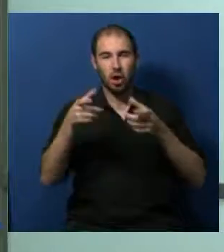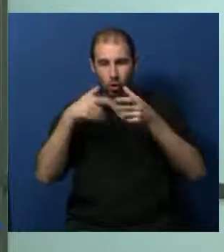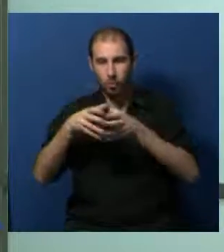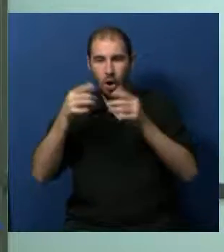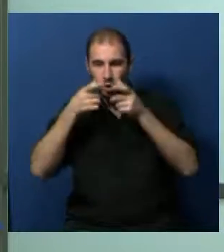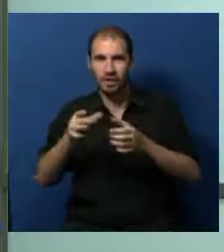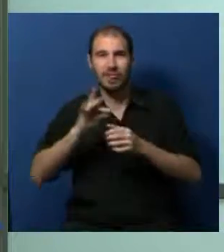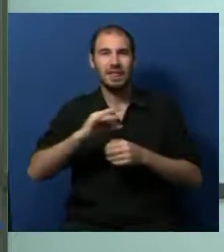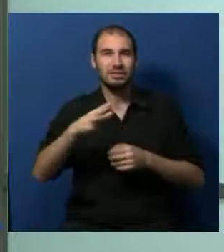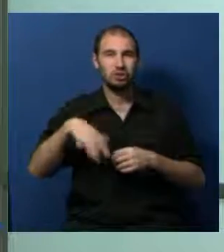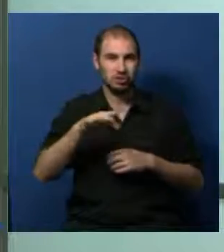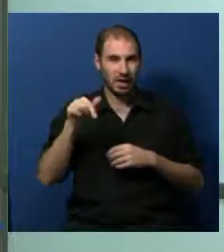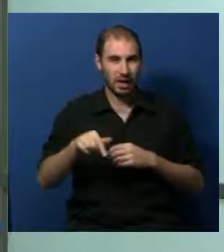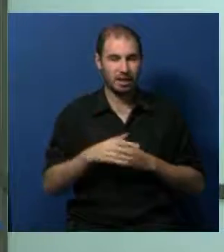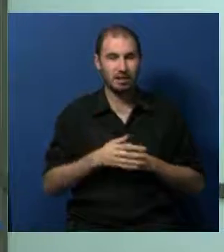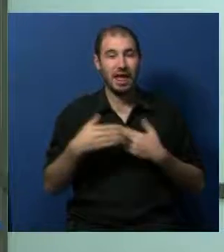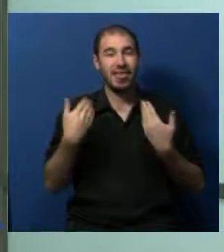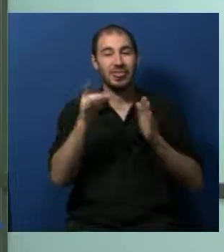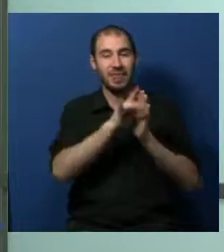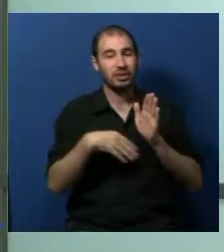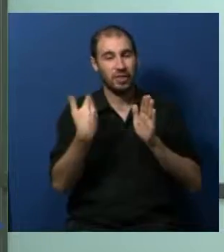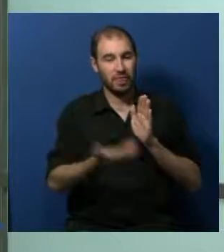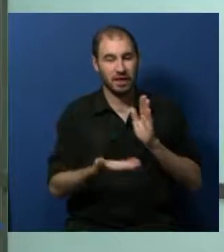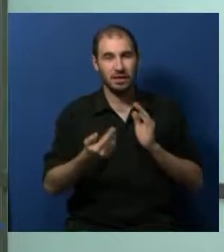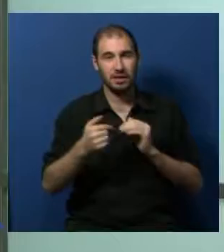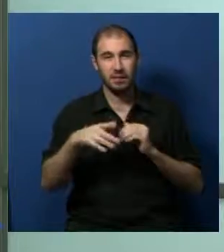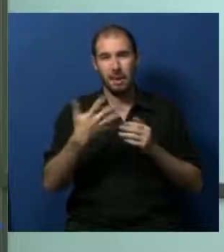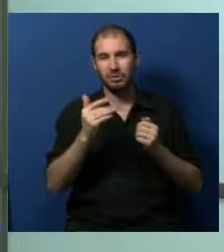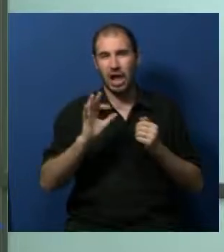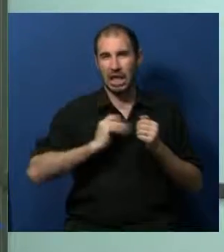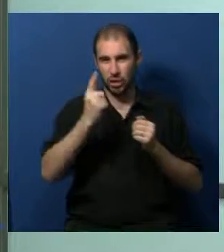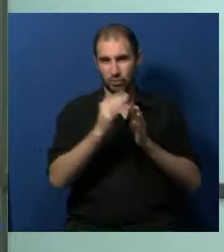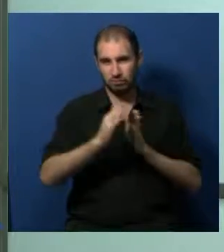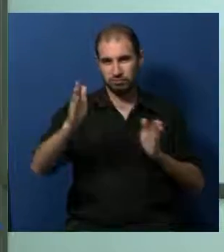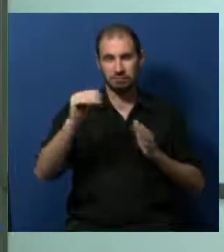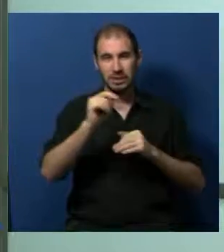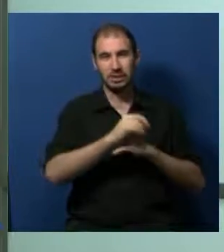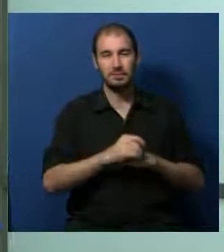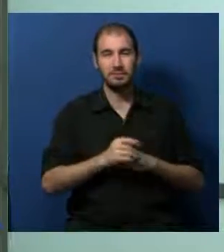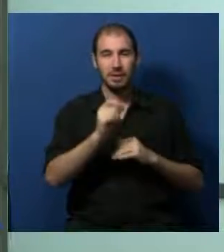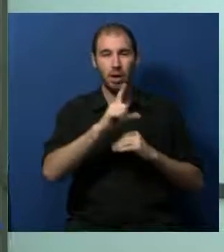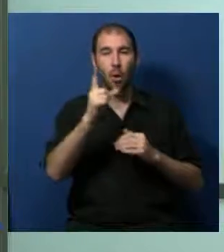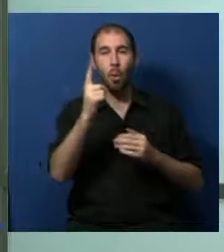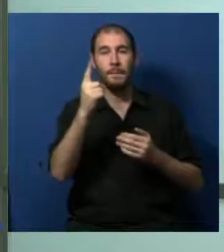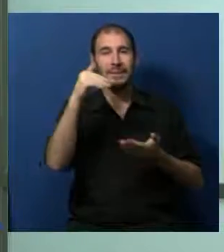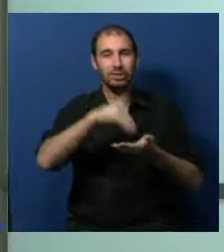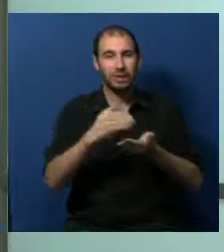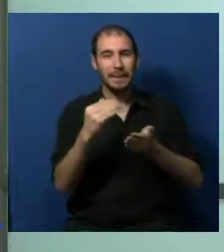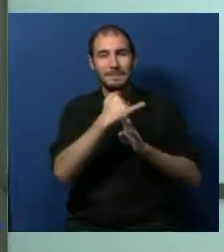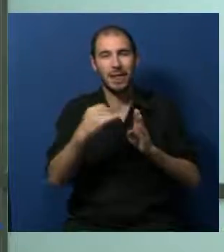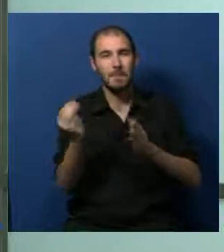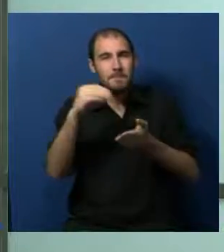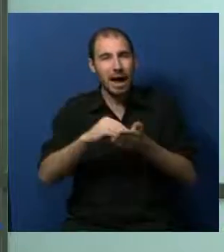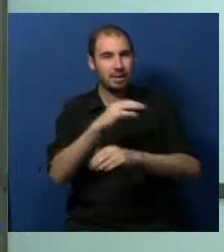de la Deuda Social. Entregó datos de que en un poquito menos de un año se registraron 1,5 millones más de pobres